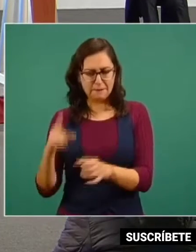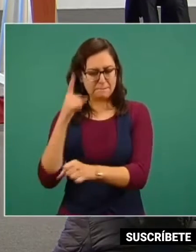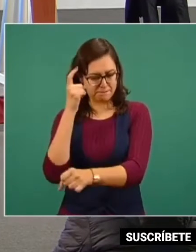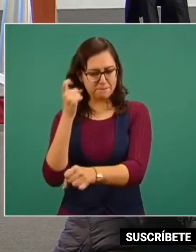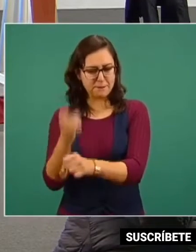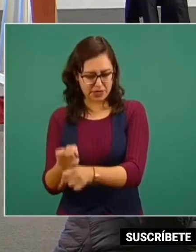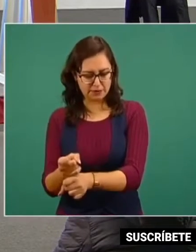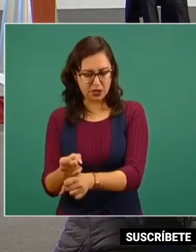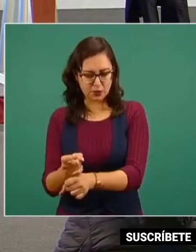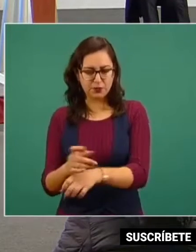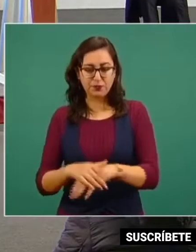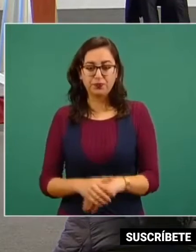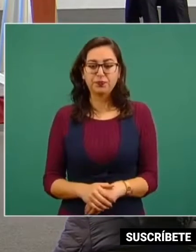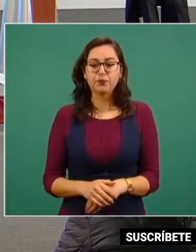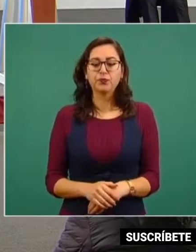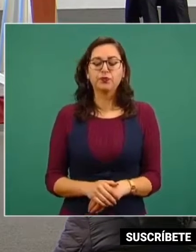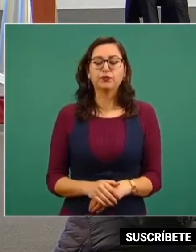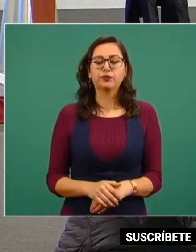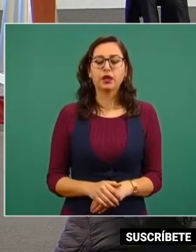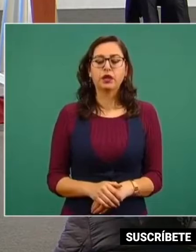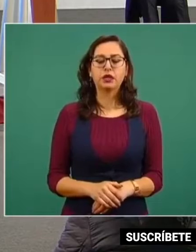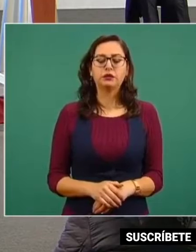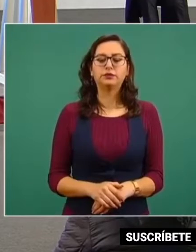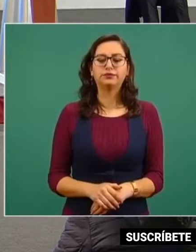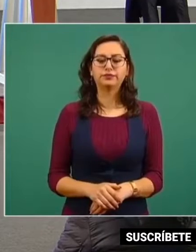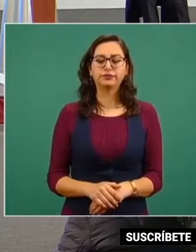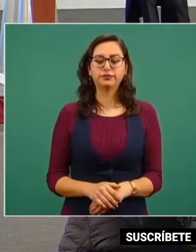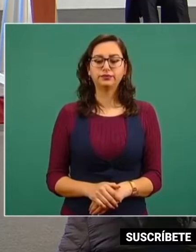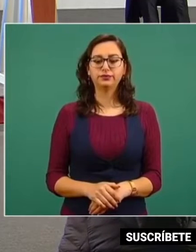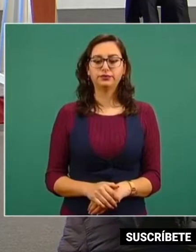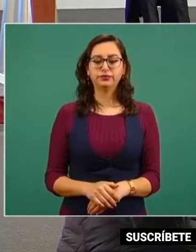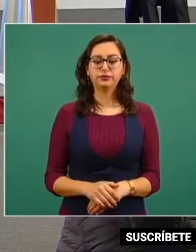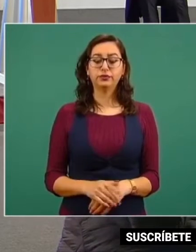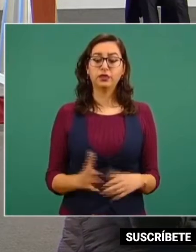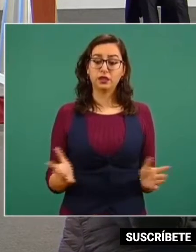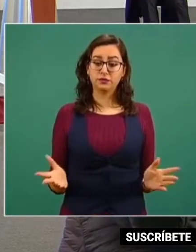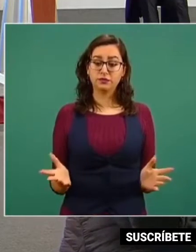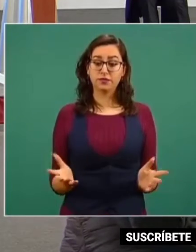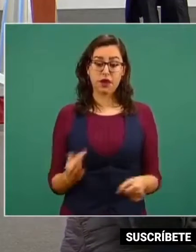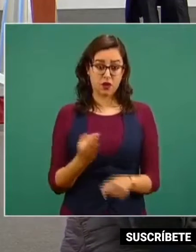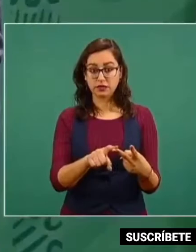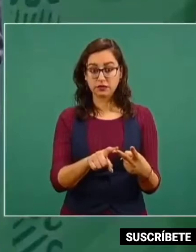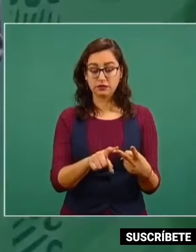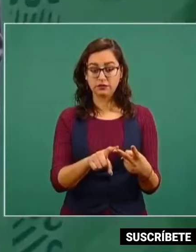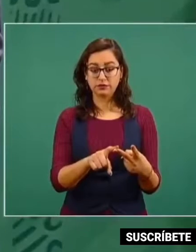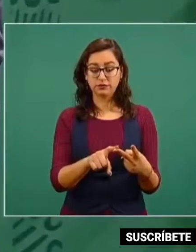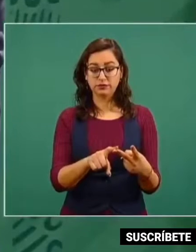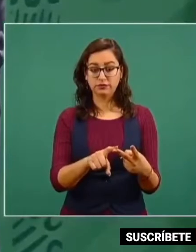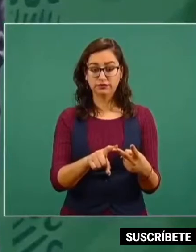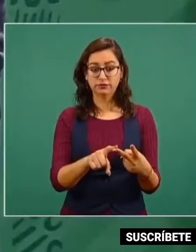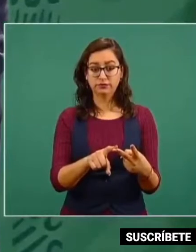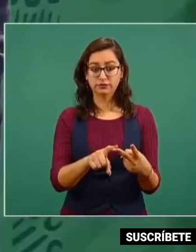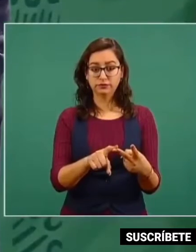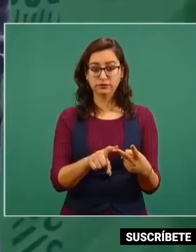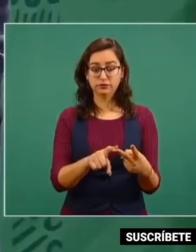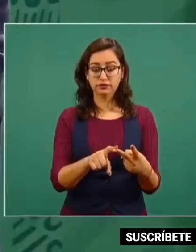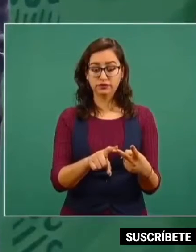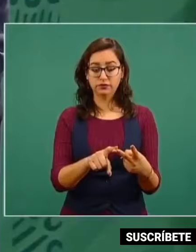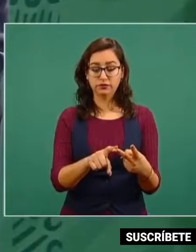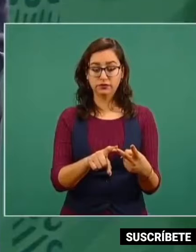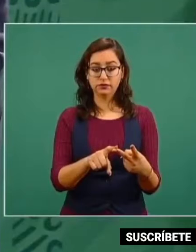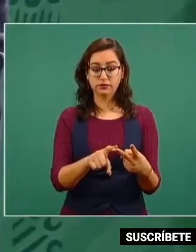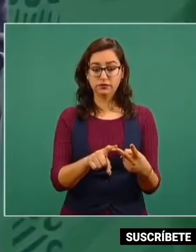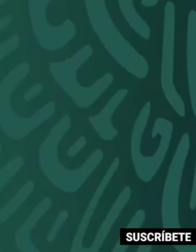que ante el caso Salvador Sinfuegos, las autoridades estadounidenses no realizaron correctamente la investigación, por lo que el gobierno